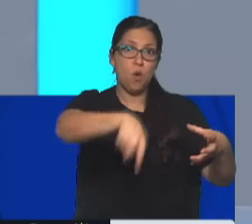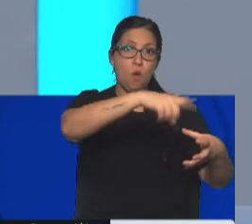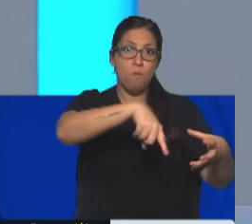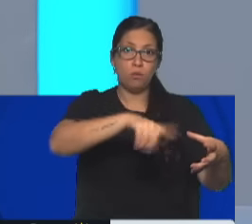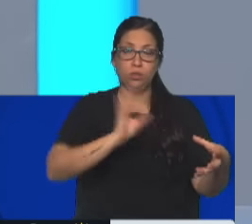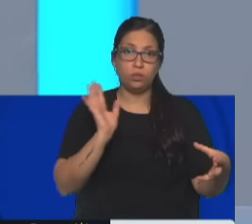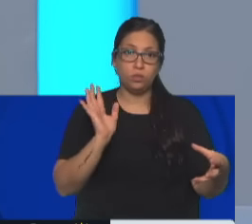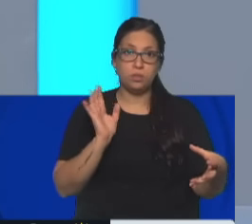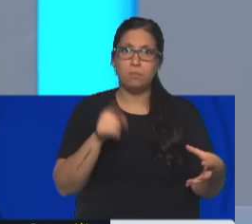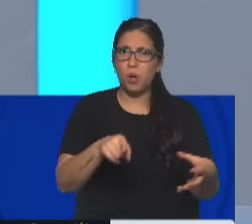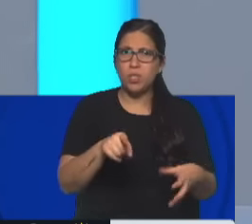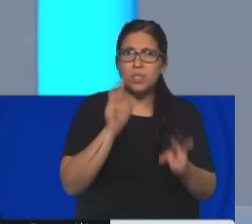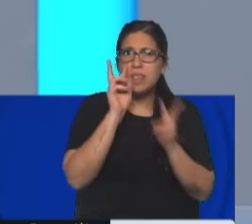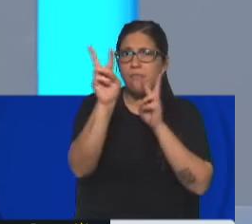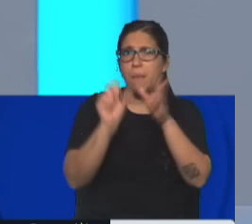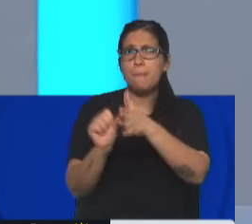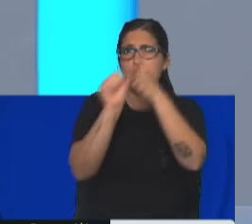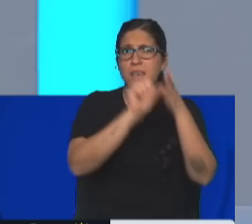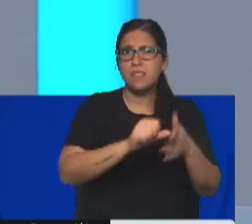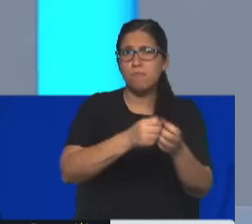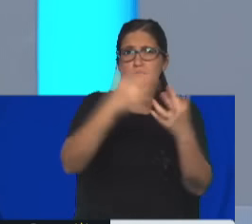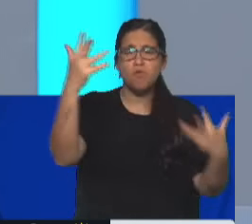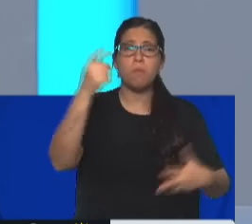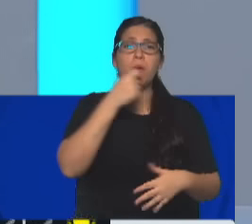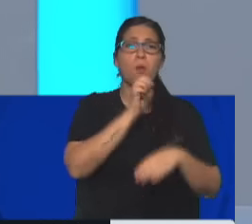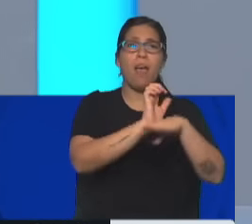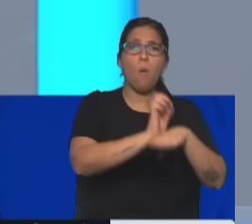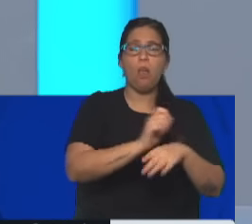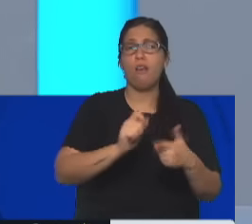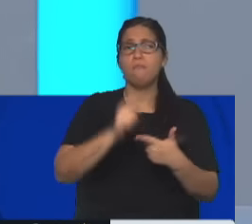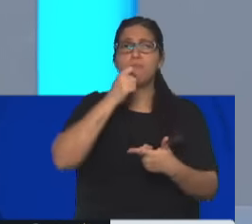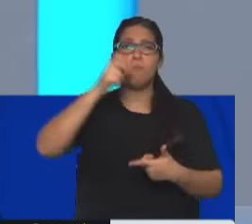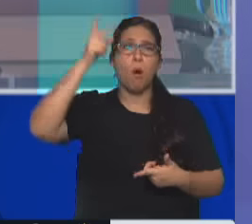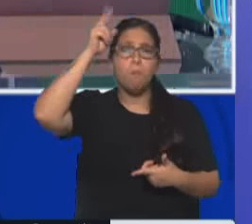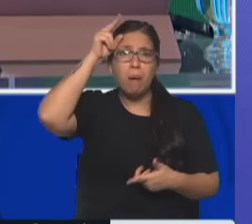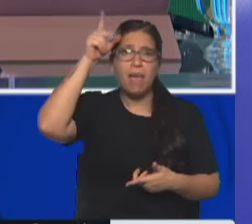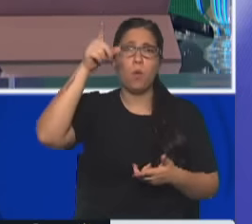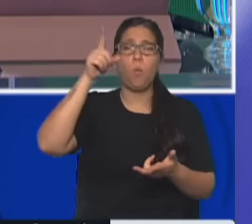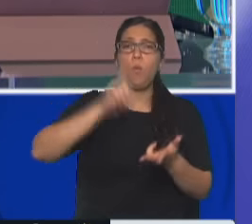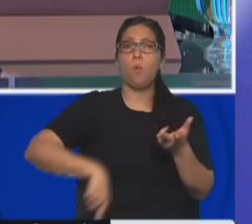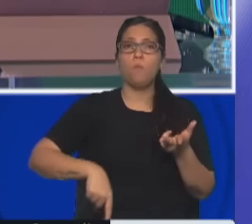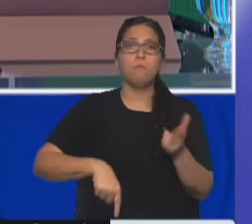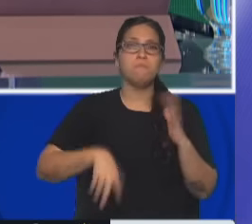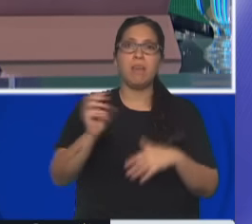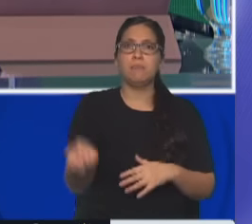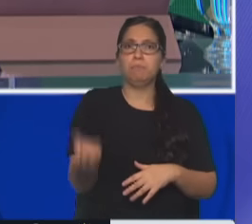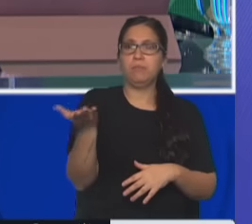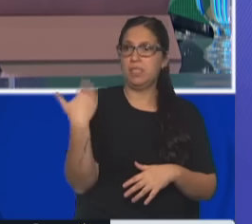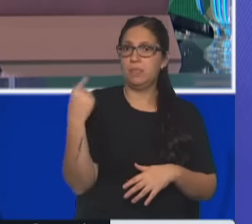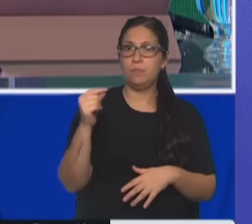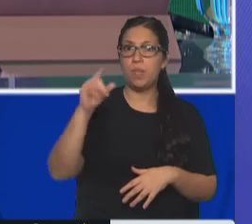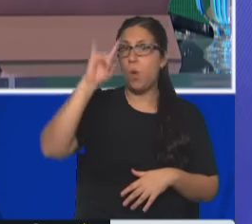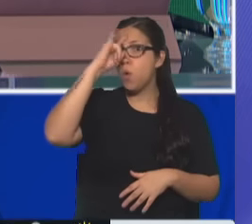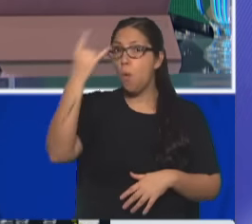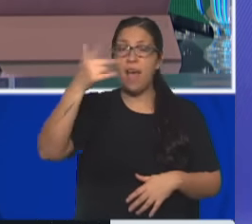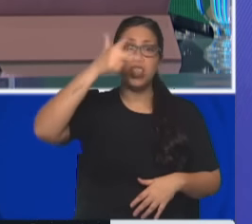lo que vemos en muchos países de la región. Mencionábamos el caso de Ecuador, el caso de Perú, el caso por ahí más incipiente de Uruguay y de Chile,